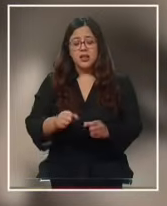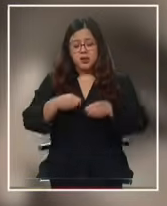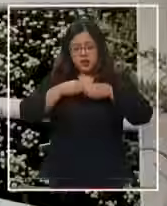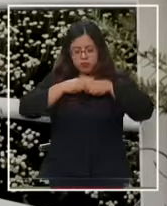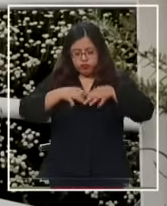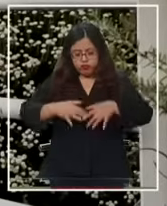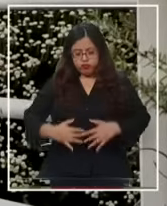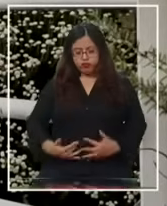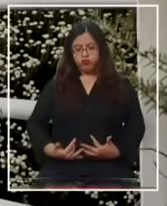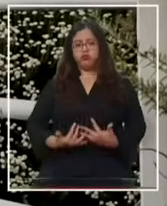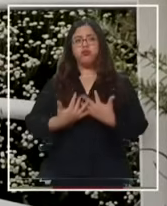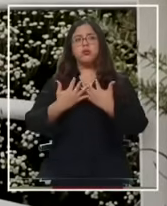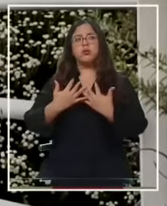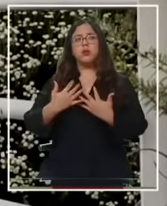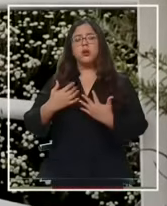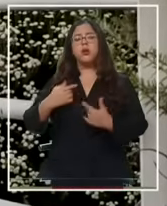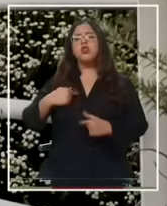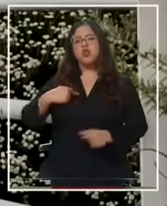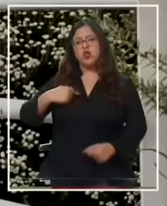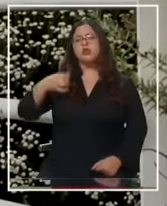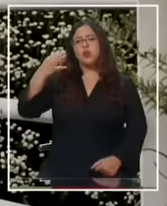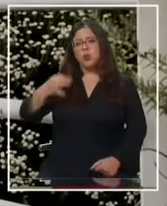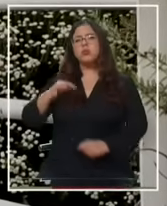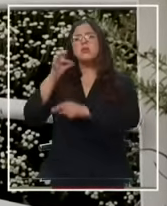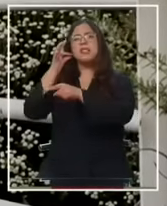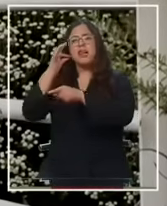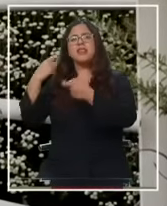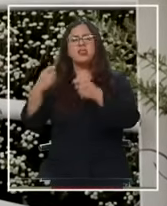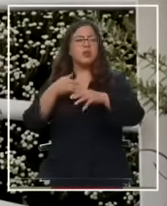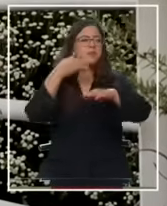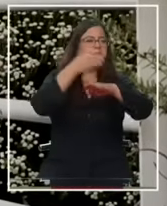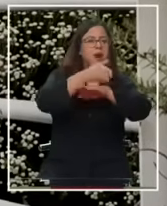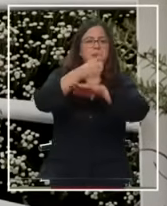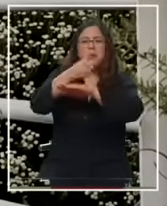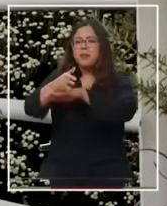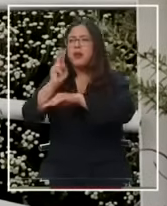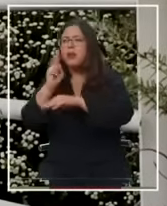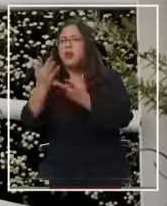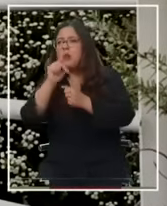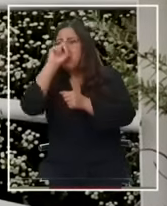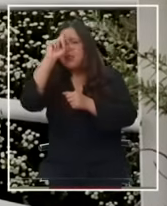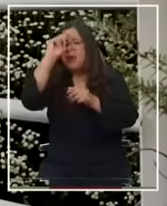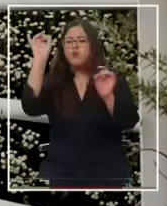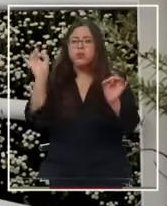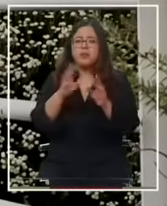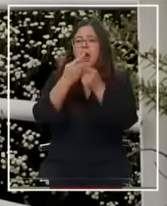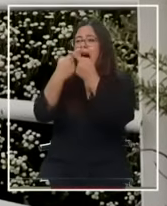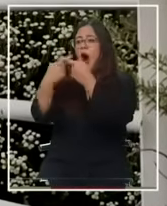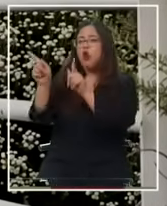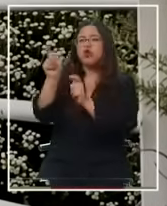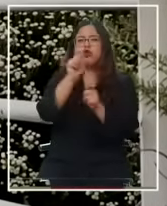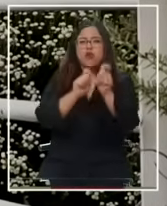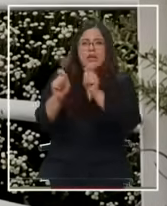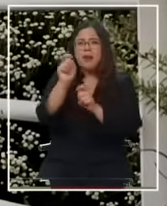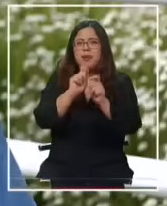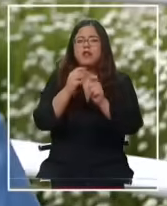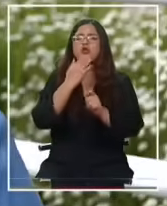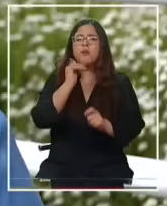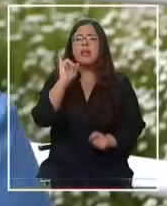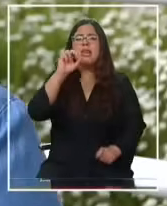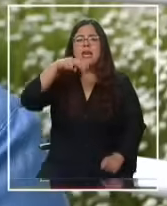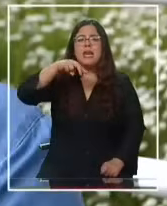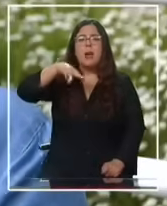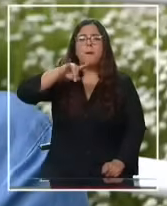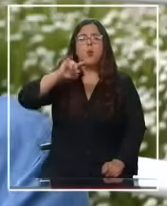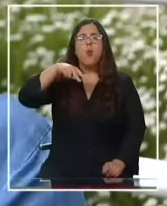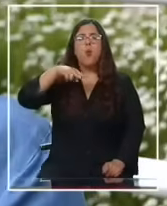Me consta que trató de tocar miles de puertas para poder ver de qué forma en el mismo hospital optar a otras drogas, optar a la inmunoterapia,